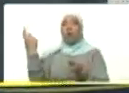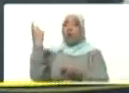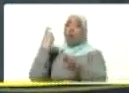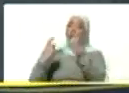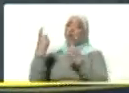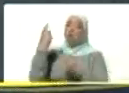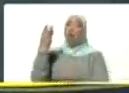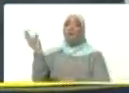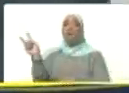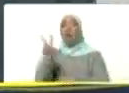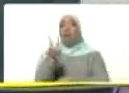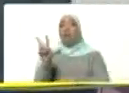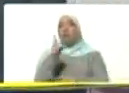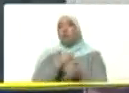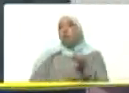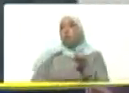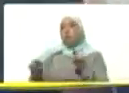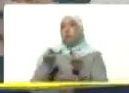Venezuela.